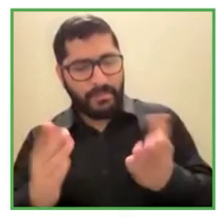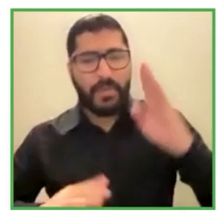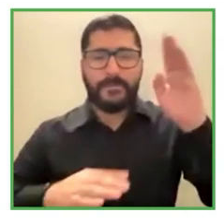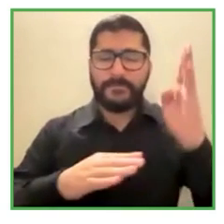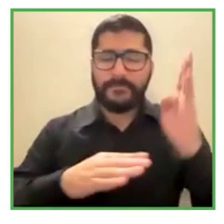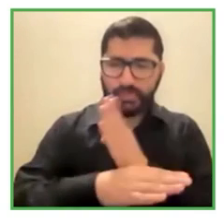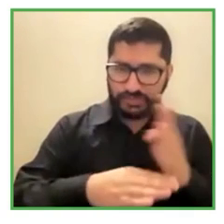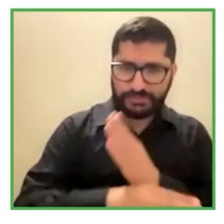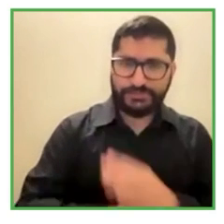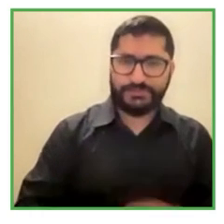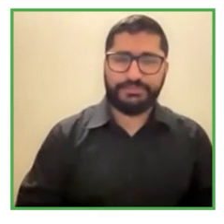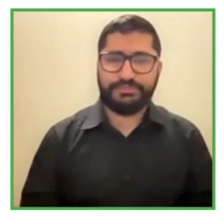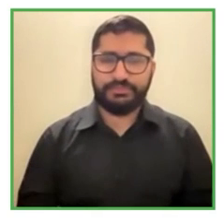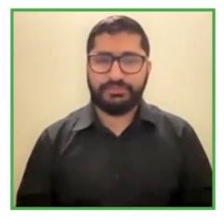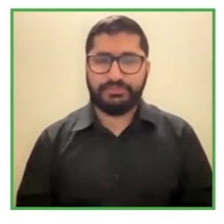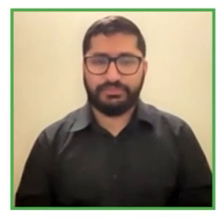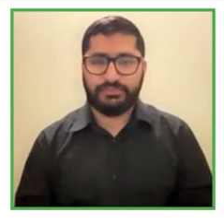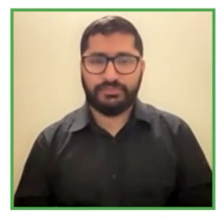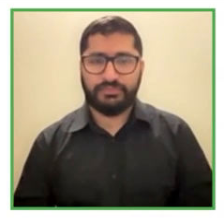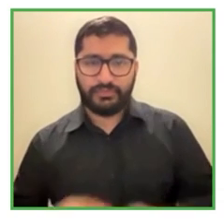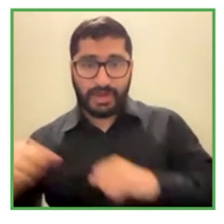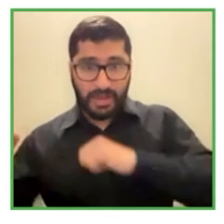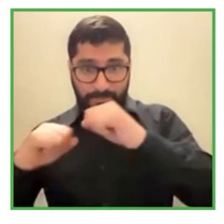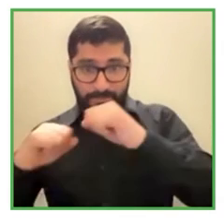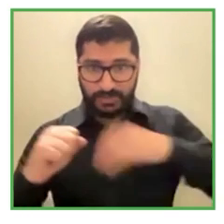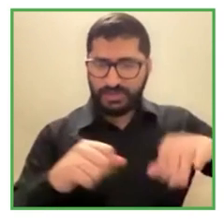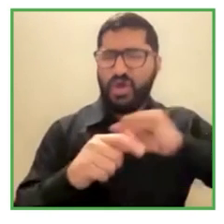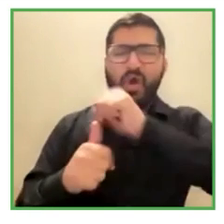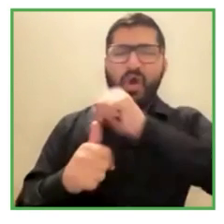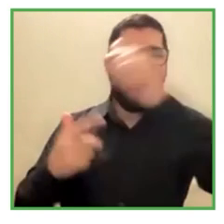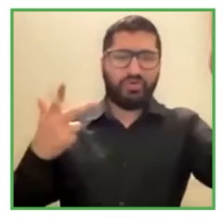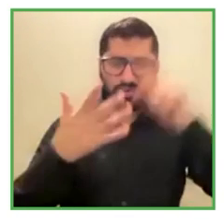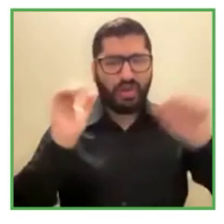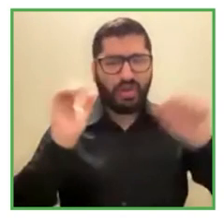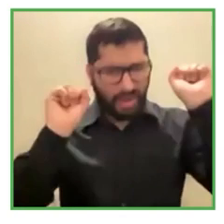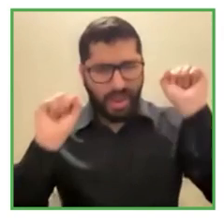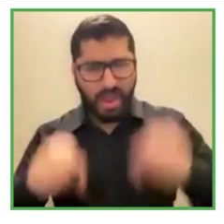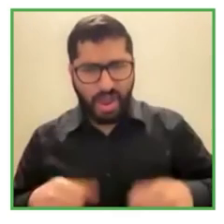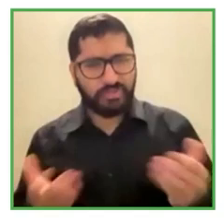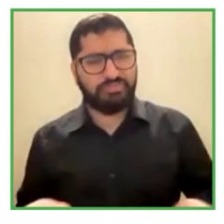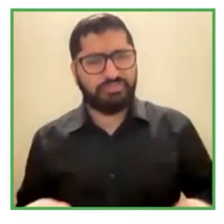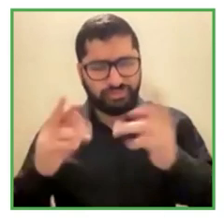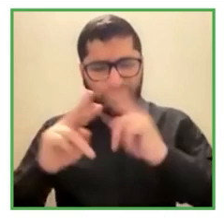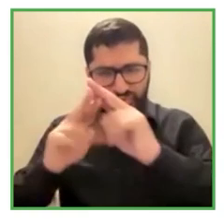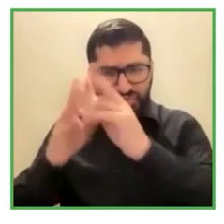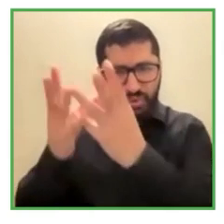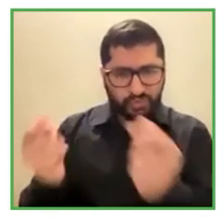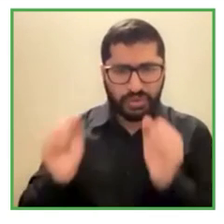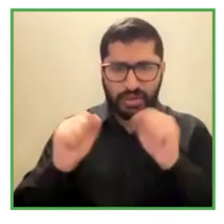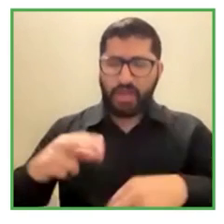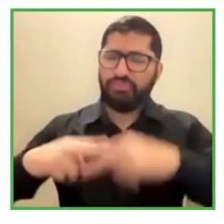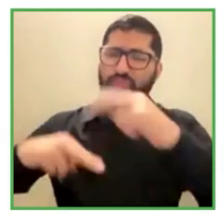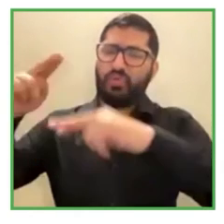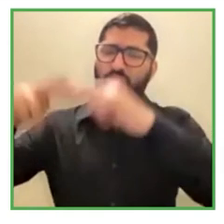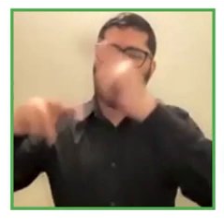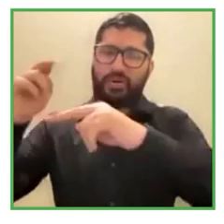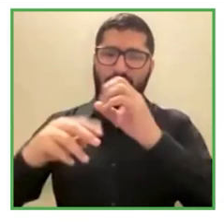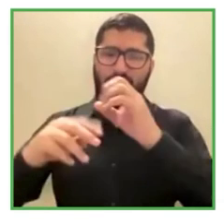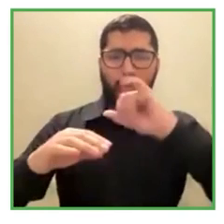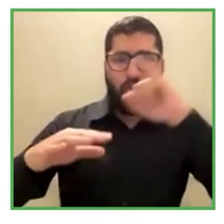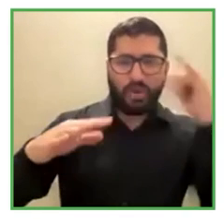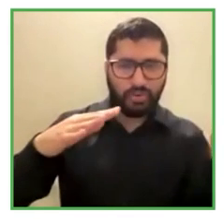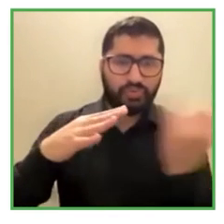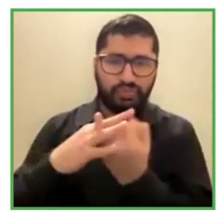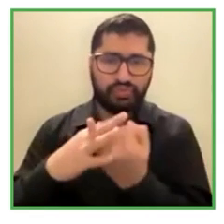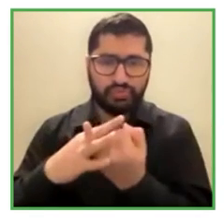sociedades alternativas que podrían ejecutar soluciones que puedan construir o incluir en sus servicios y compañías